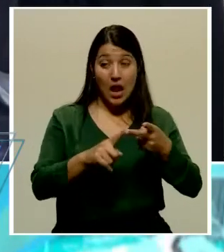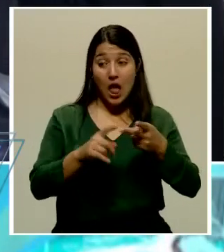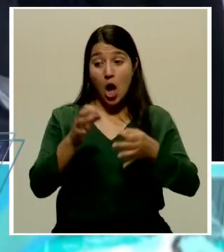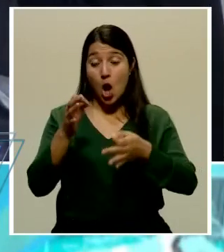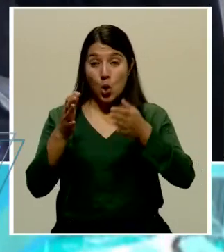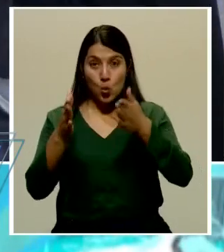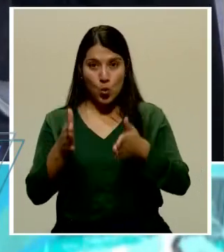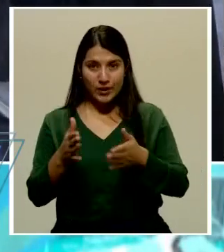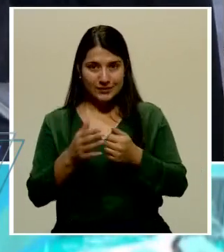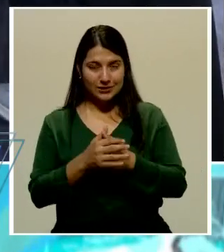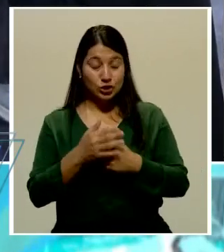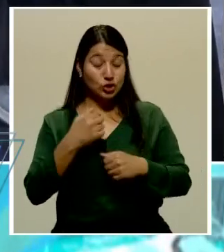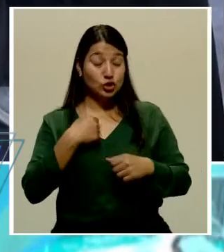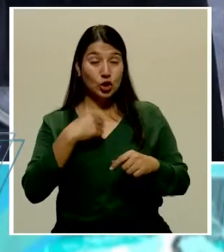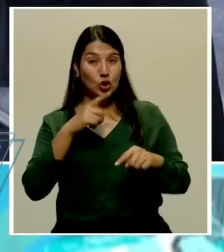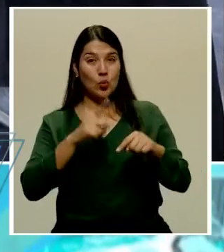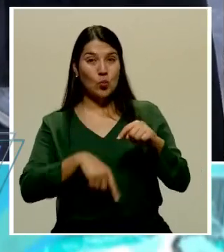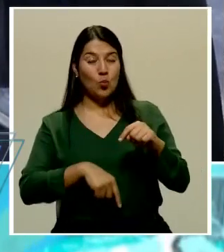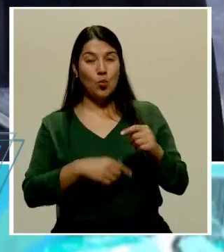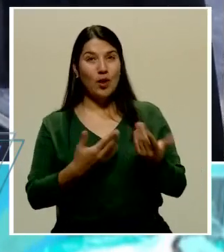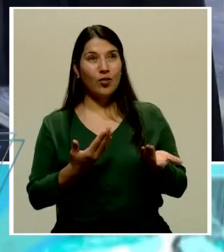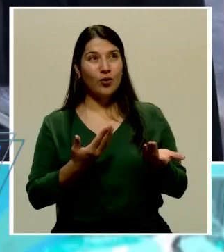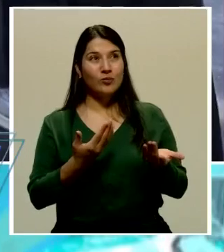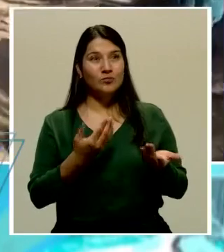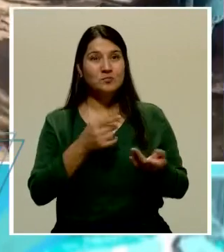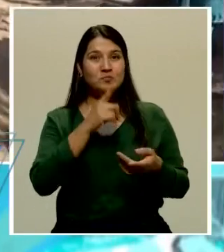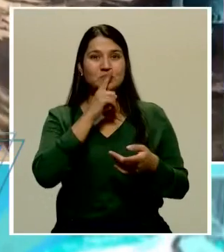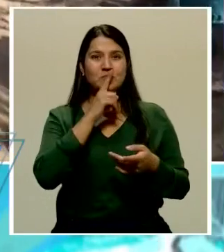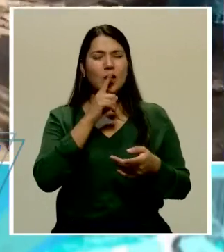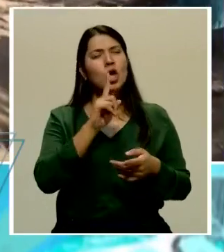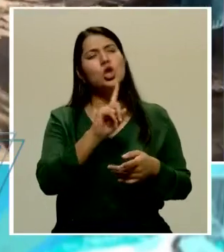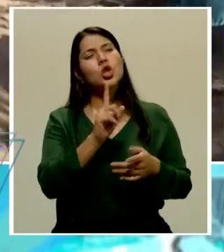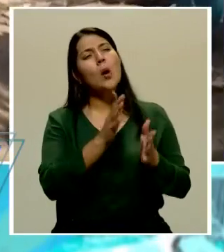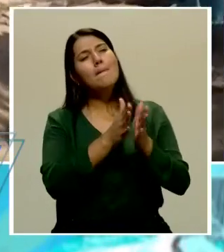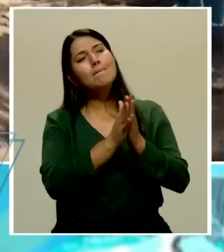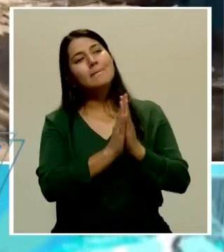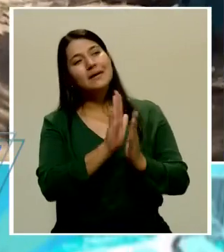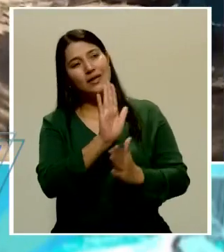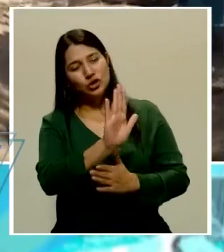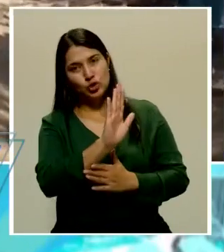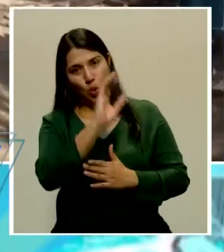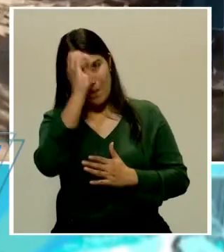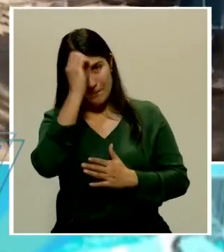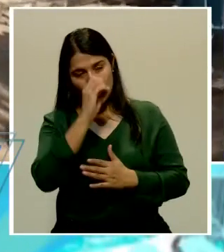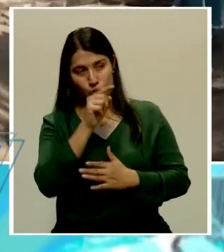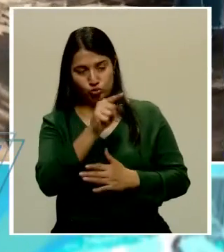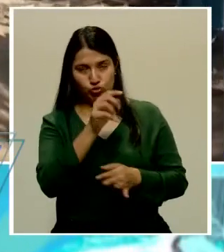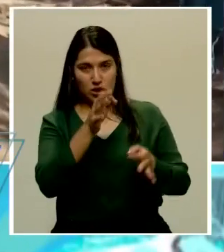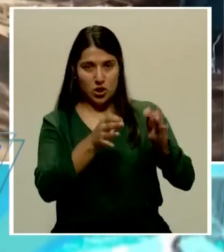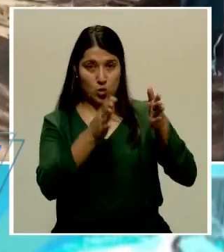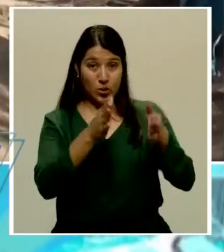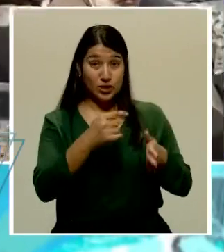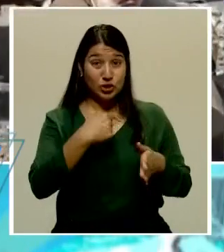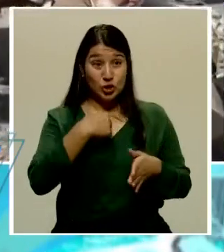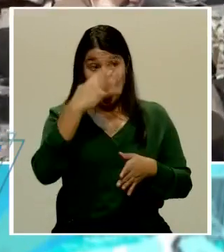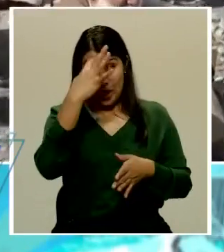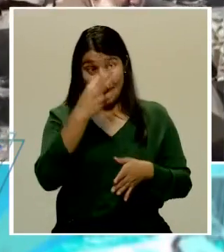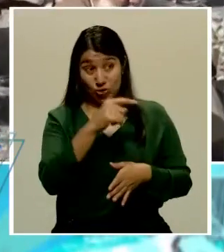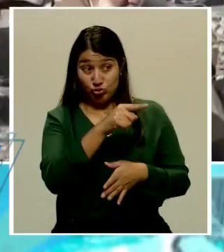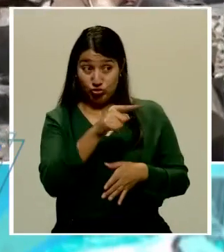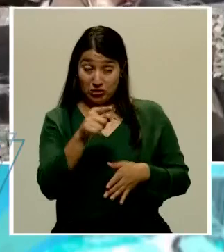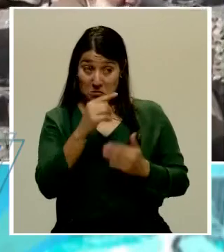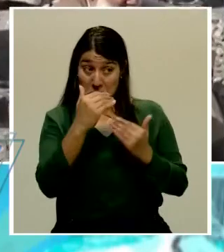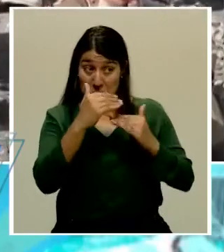puedo dejar de asimilarlo, y no le pido su reacción porque usted es jueza y supongo que tiene algunas